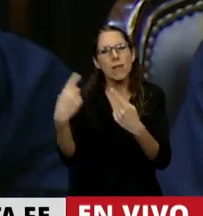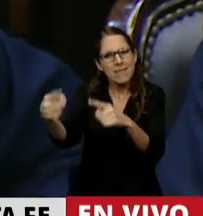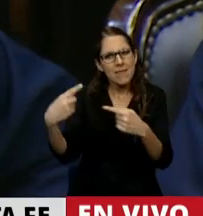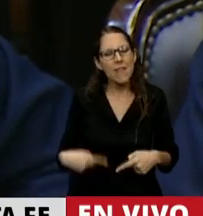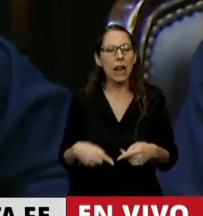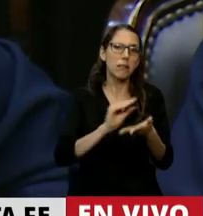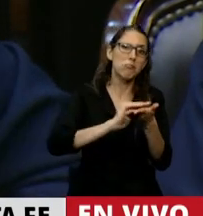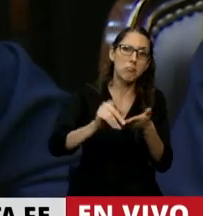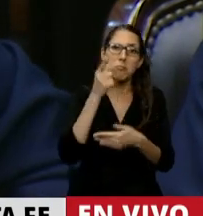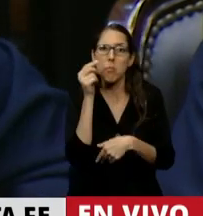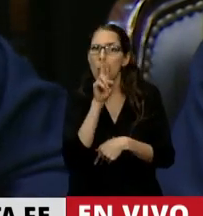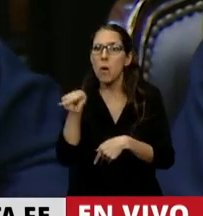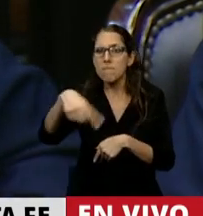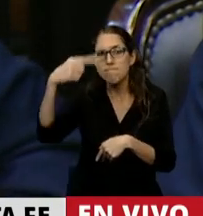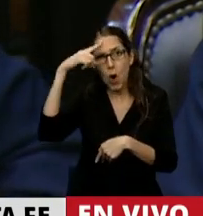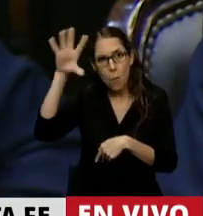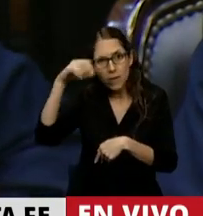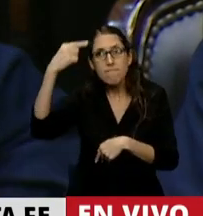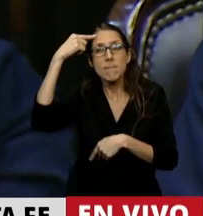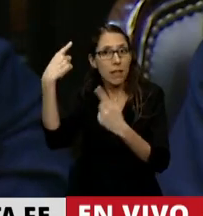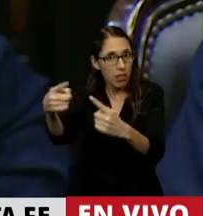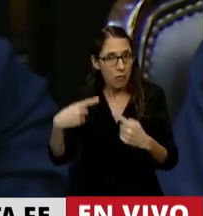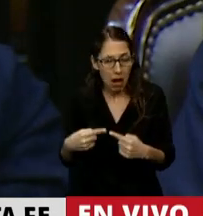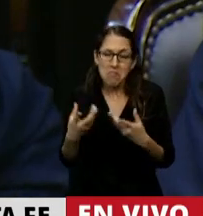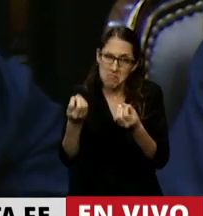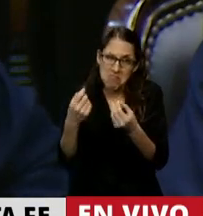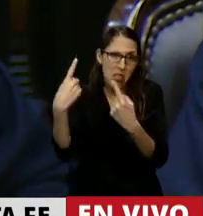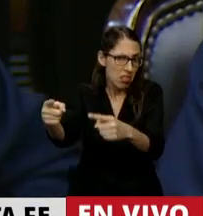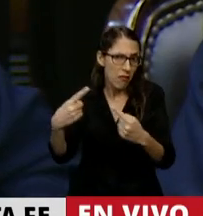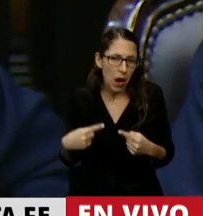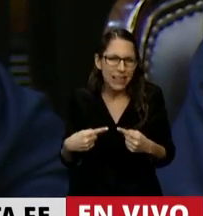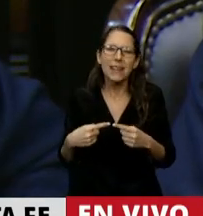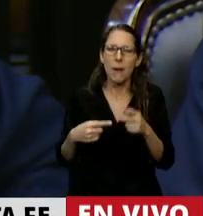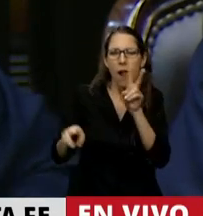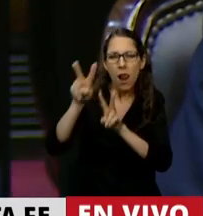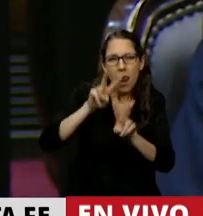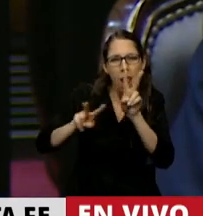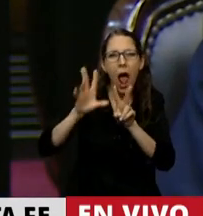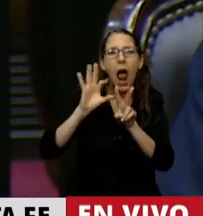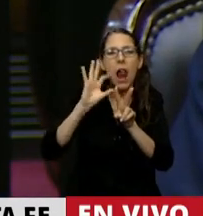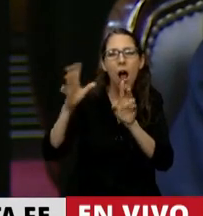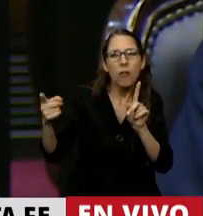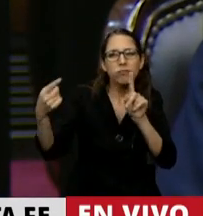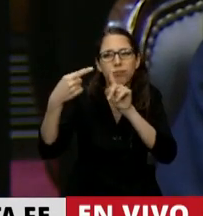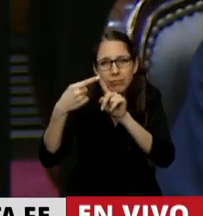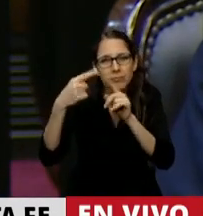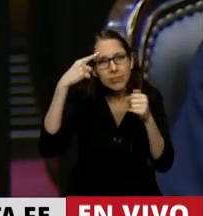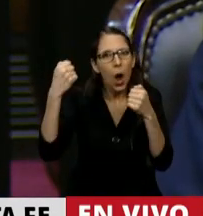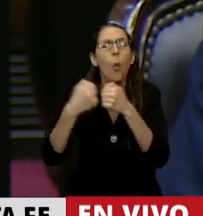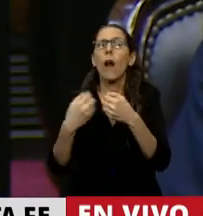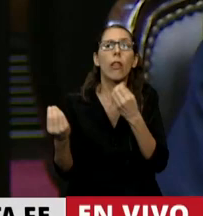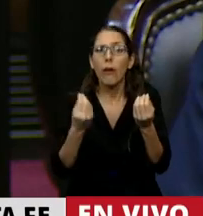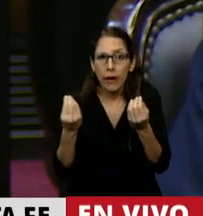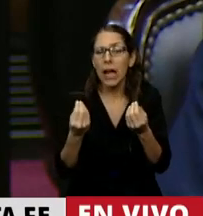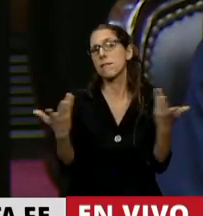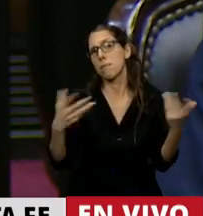diputados y diputadas que piensan diferente. Pero seguramente a pesar de esa diferencia vamos a coincidir en que tenemos que tener un sistema de salud pública